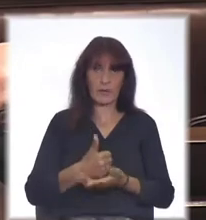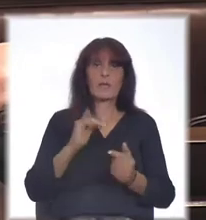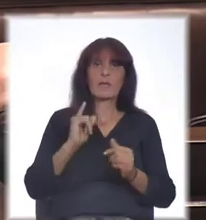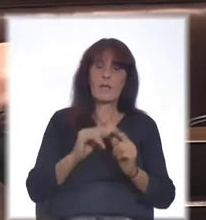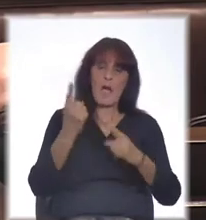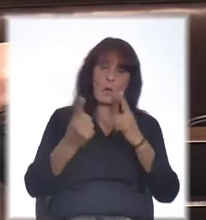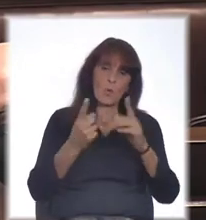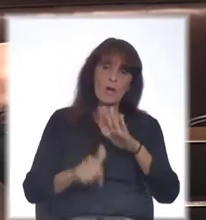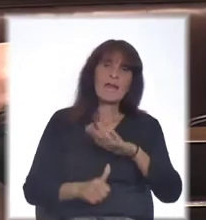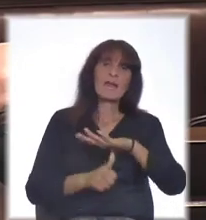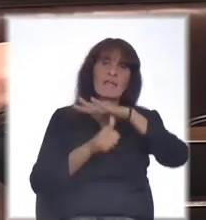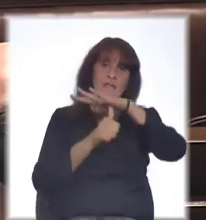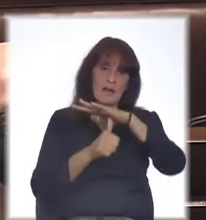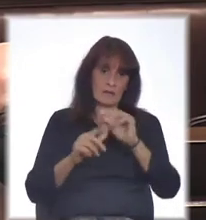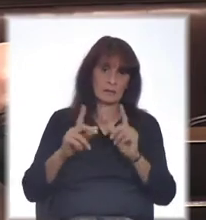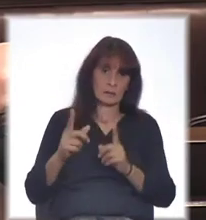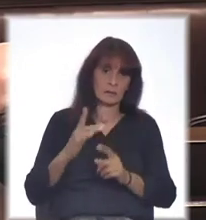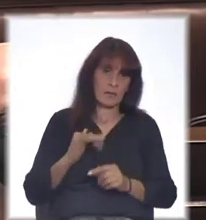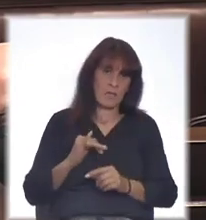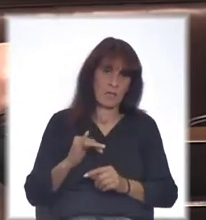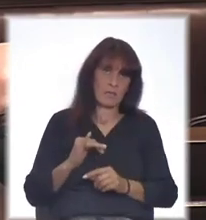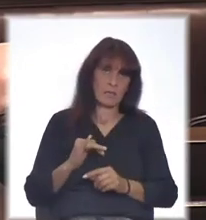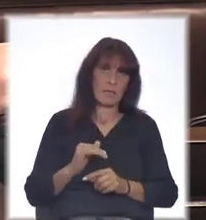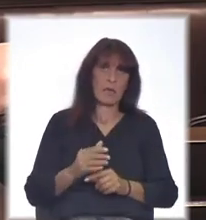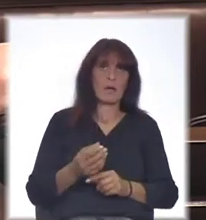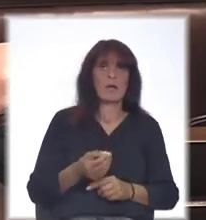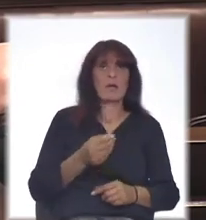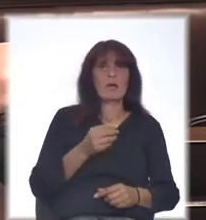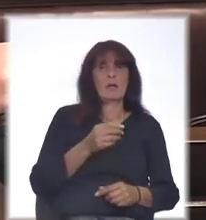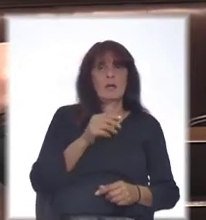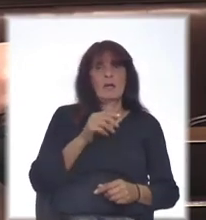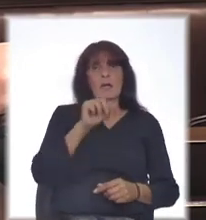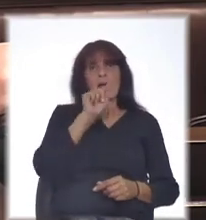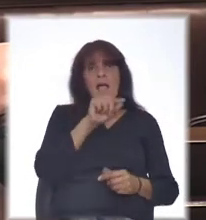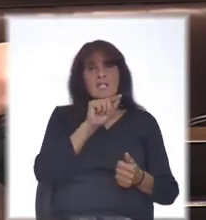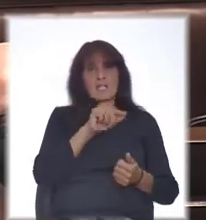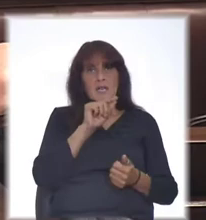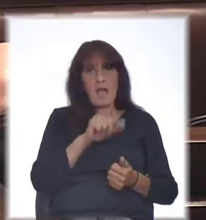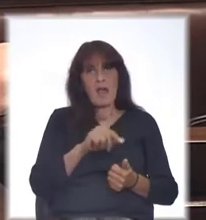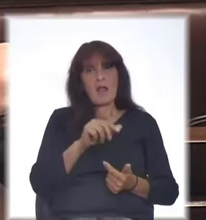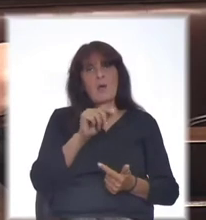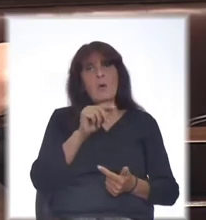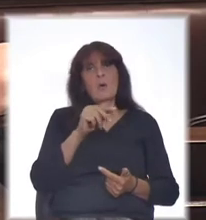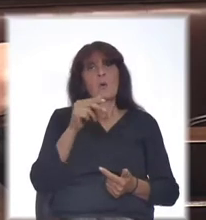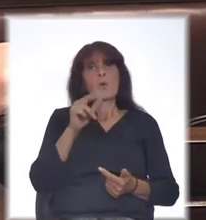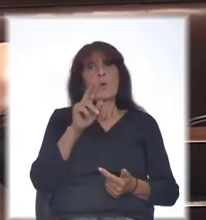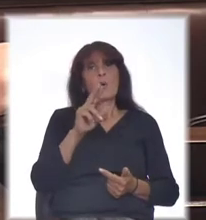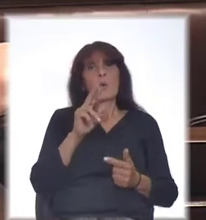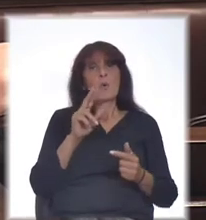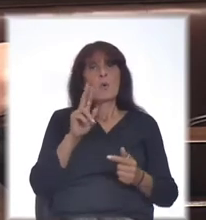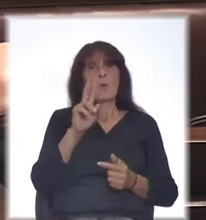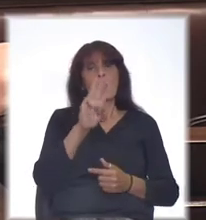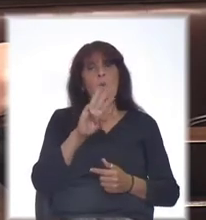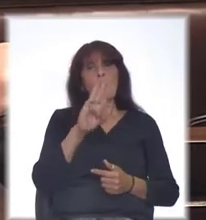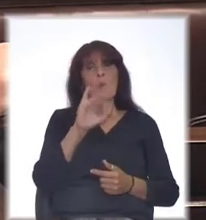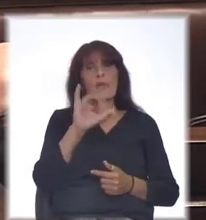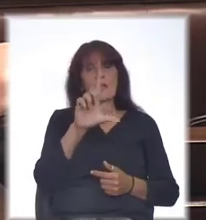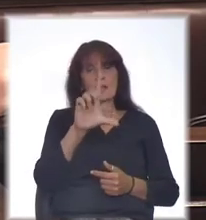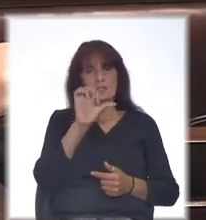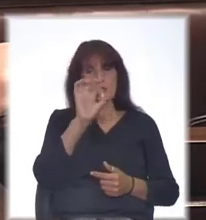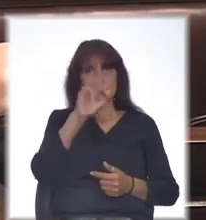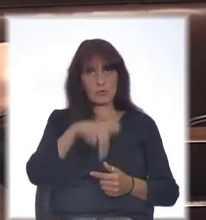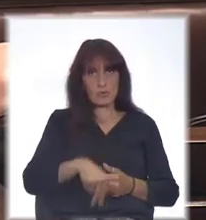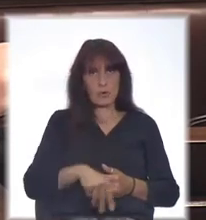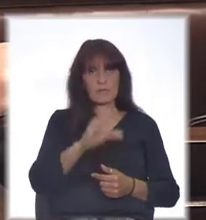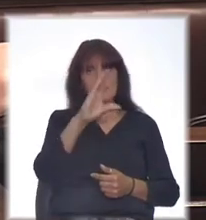líderes minoritarios que apoyaron el sí, como Alberto Gallinal, como Alberto Heber Uller, como Wilson Cravioto, como Carlos Fraschini,